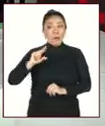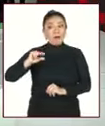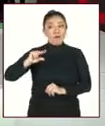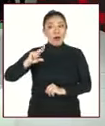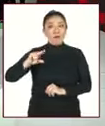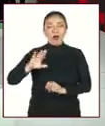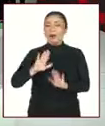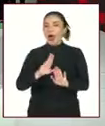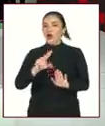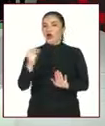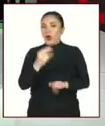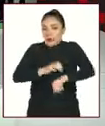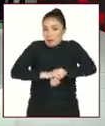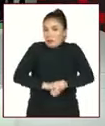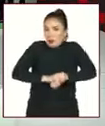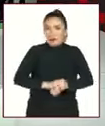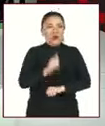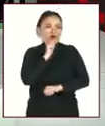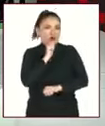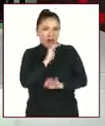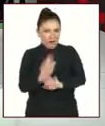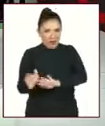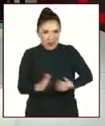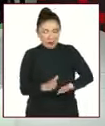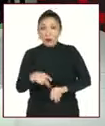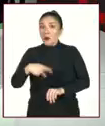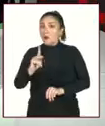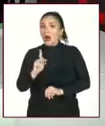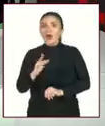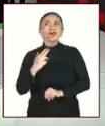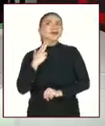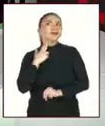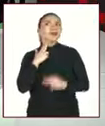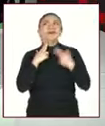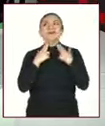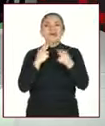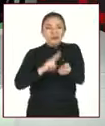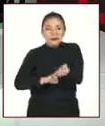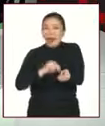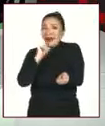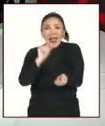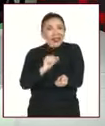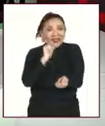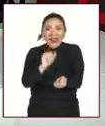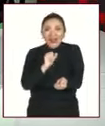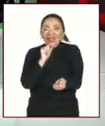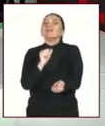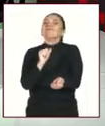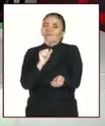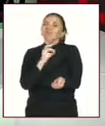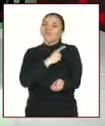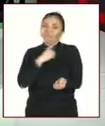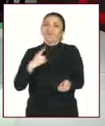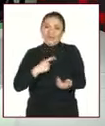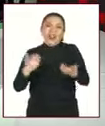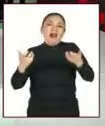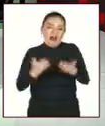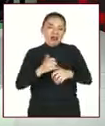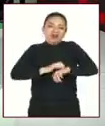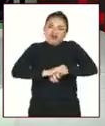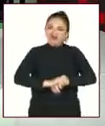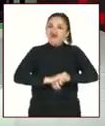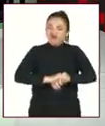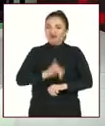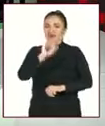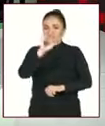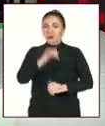ser necesario iniciar RCP. Pero si no llegara a tener pulso, entonces ahí sí ya vamos a tener que entrar a dar RCP. Aquí